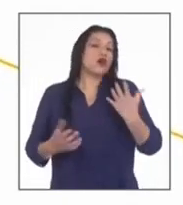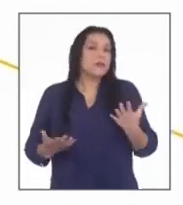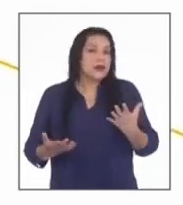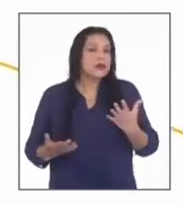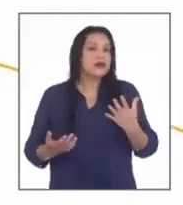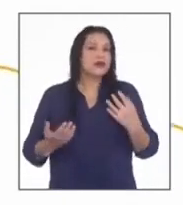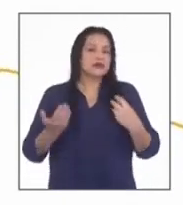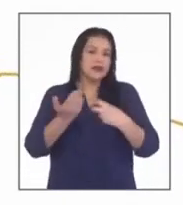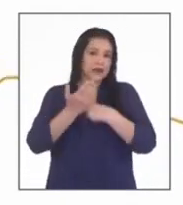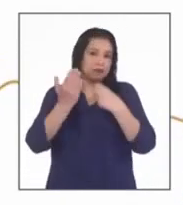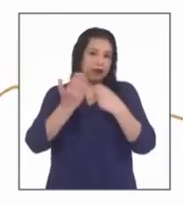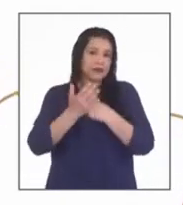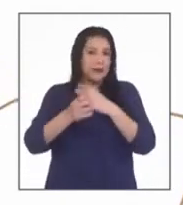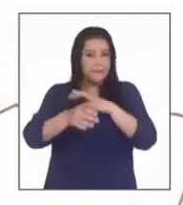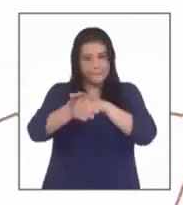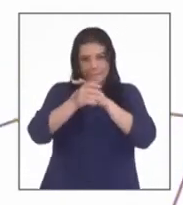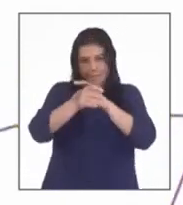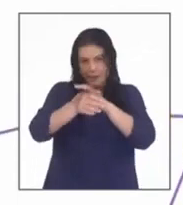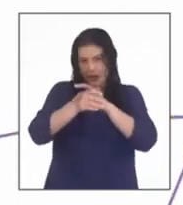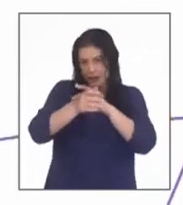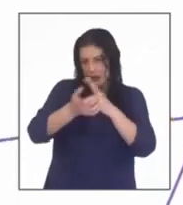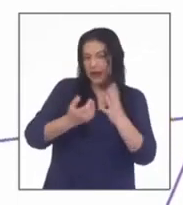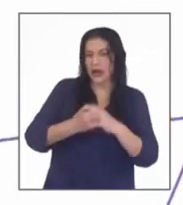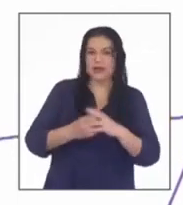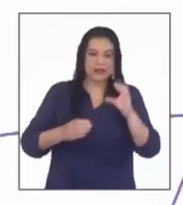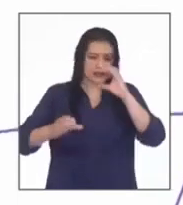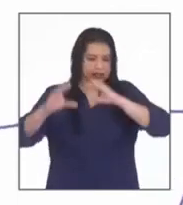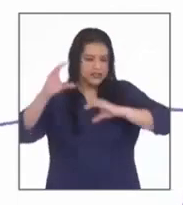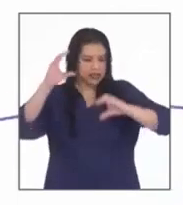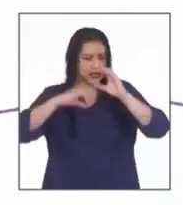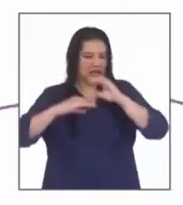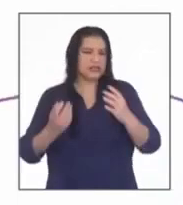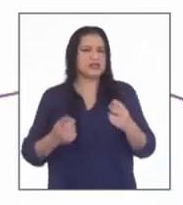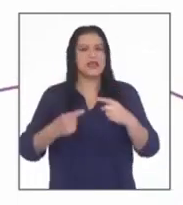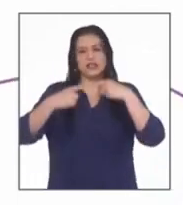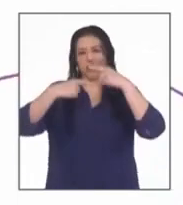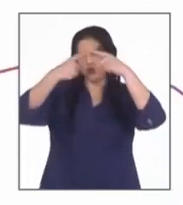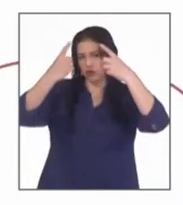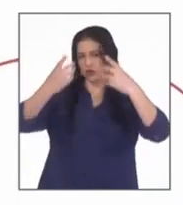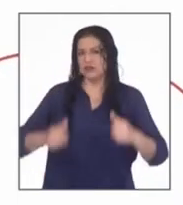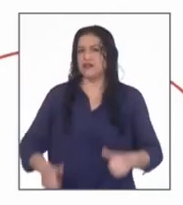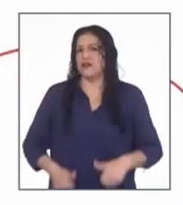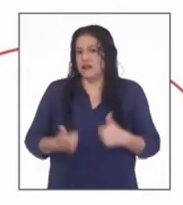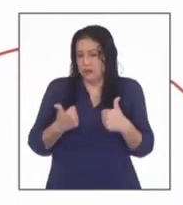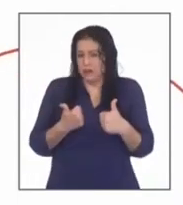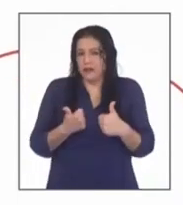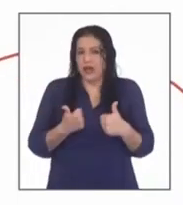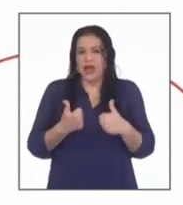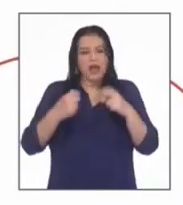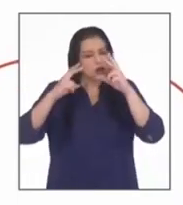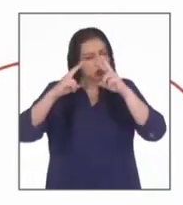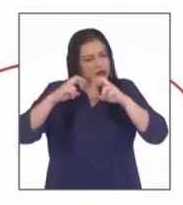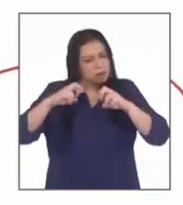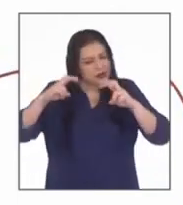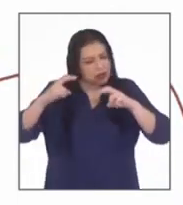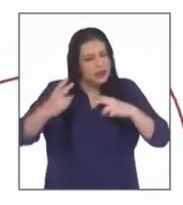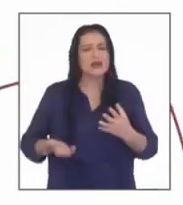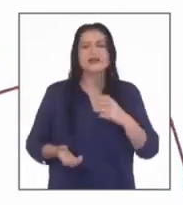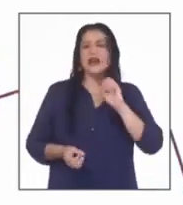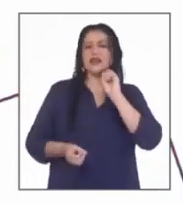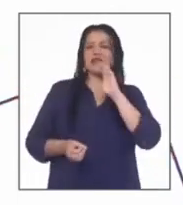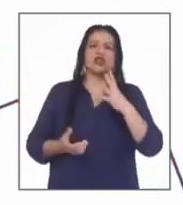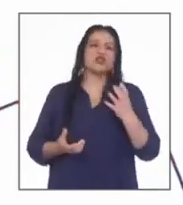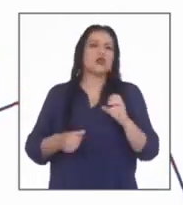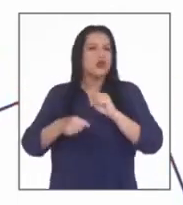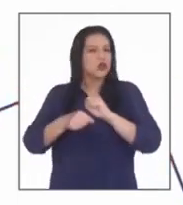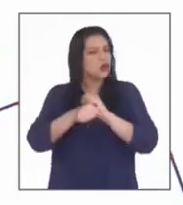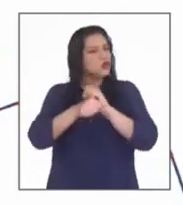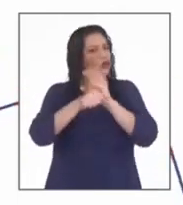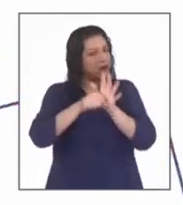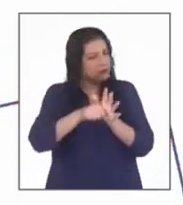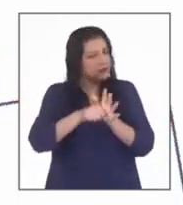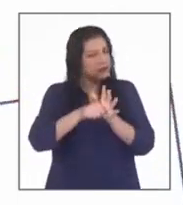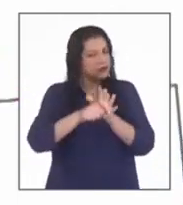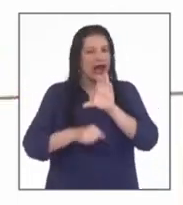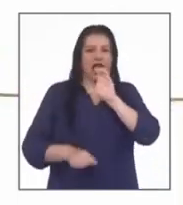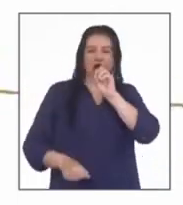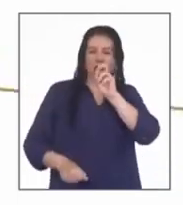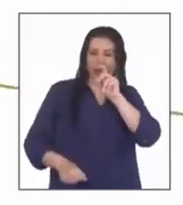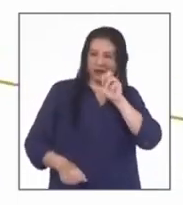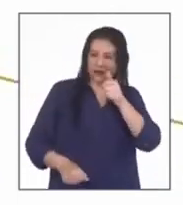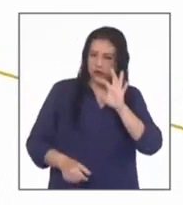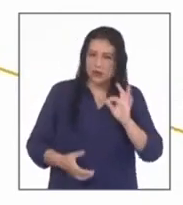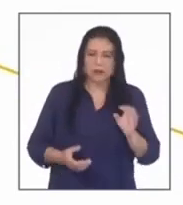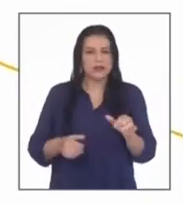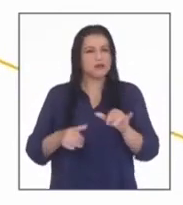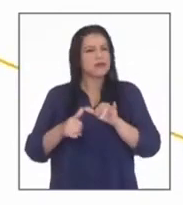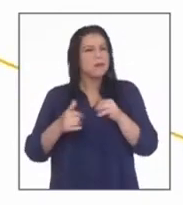News Medical Life Science de Noticias de Medicina, Vida y Ciencias, los investigadores han determinado que el coronavirus COVID-19 tiene